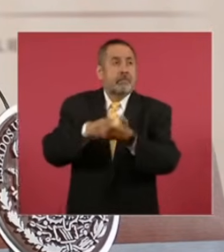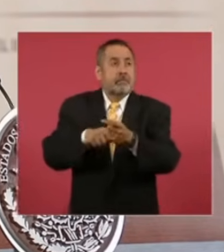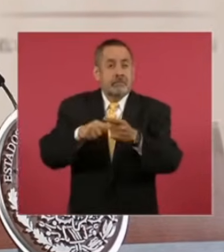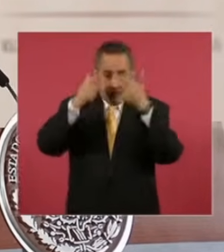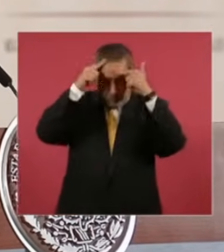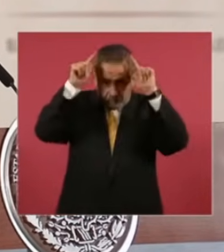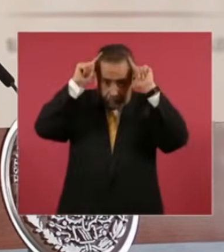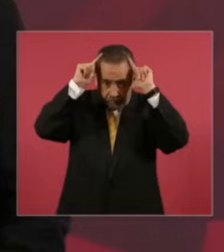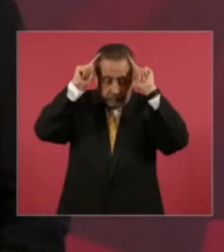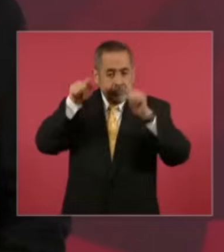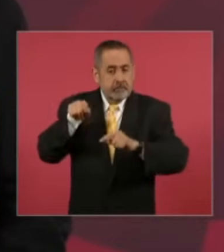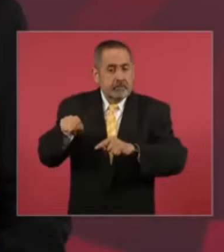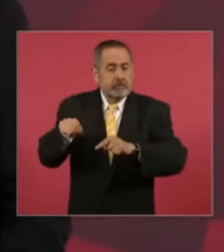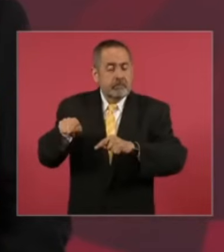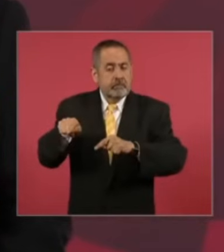Marina,